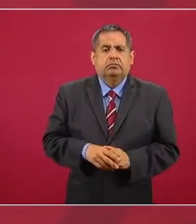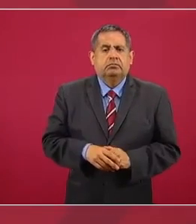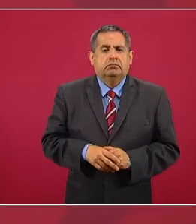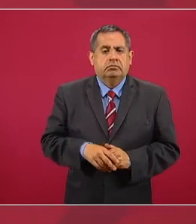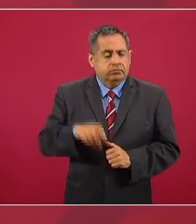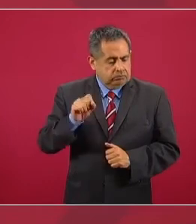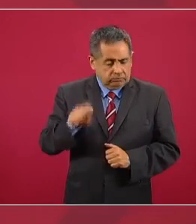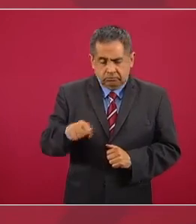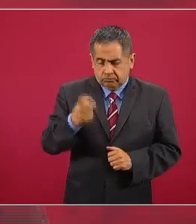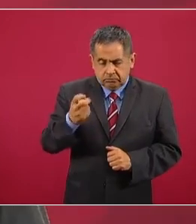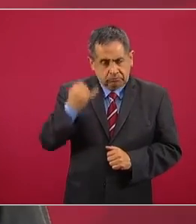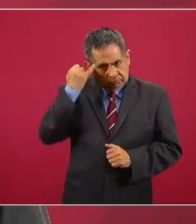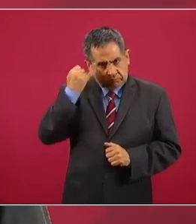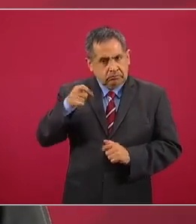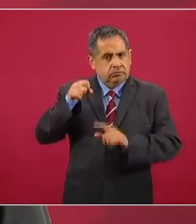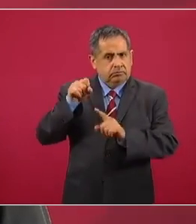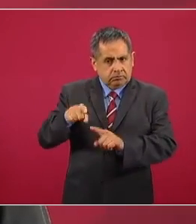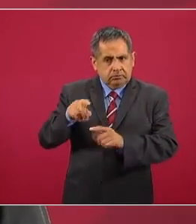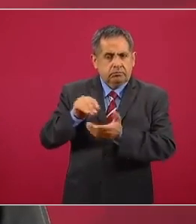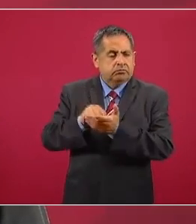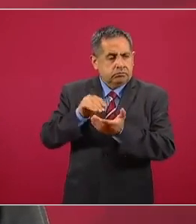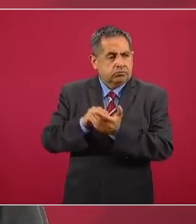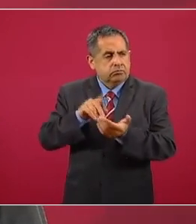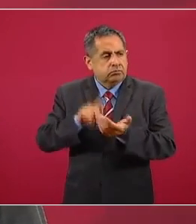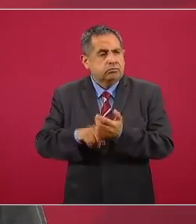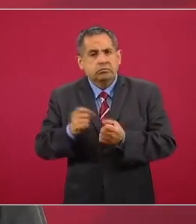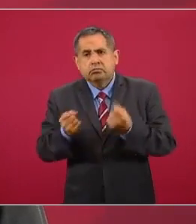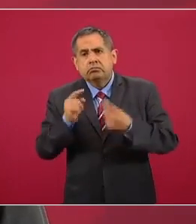Y en efecto, hay todavía